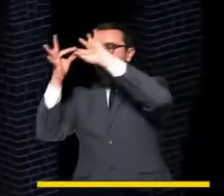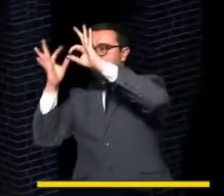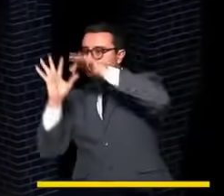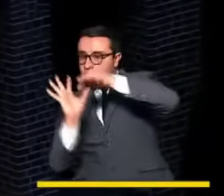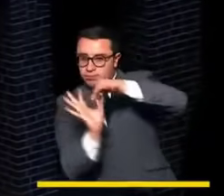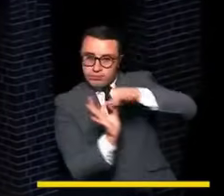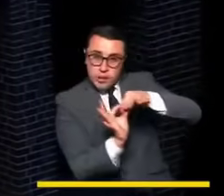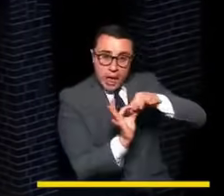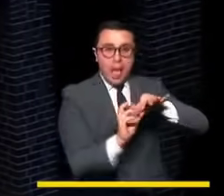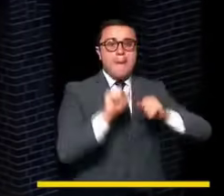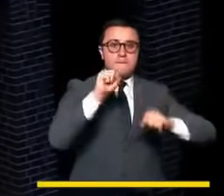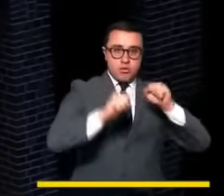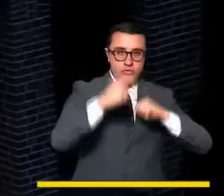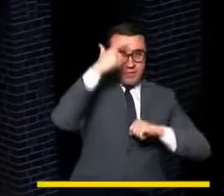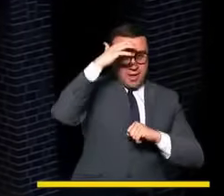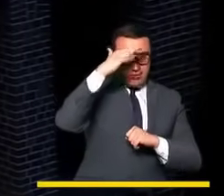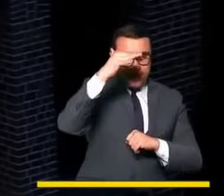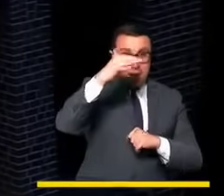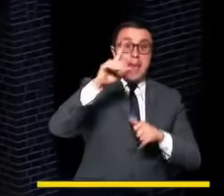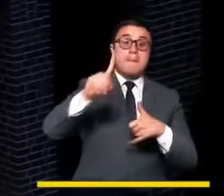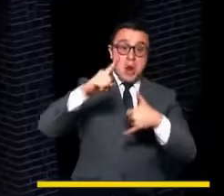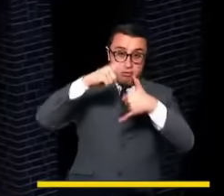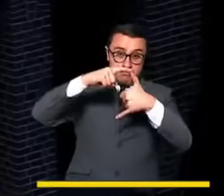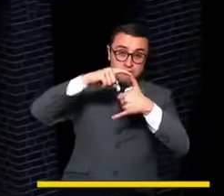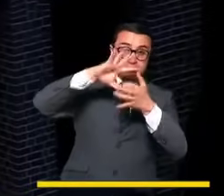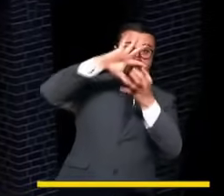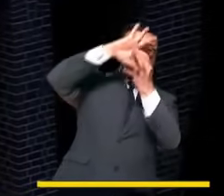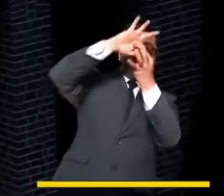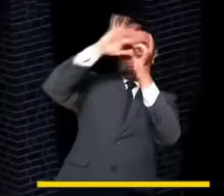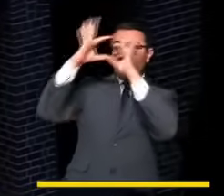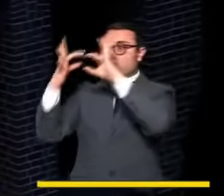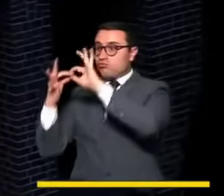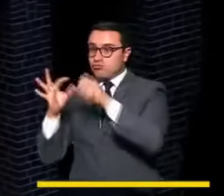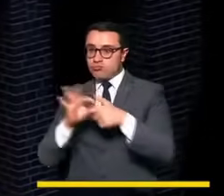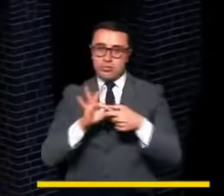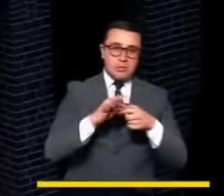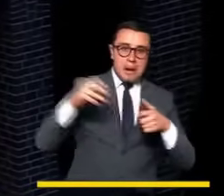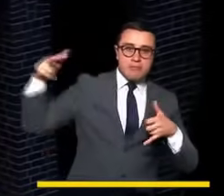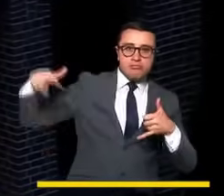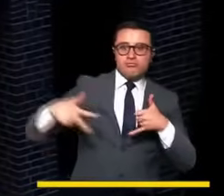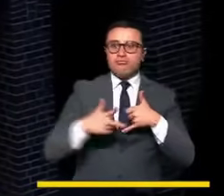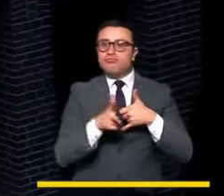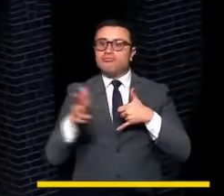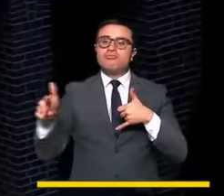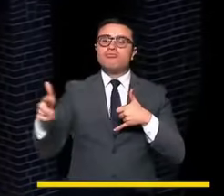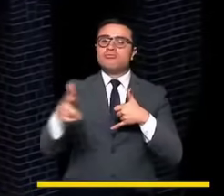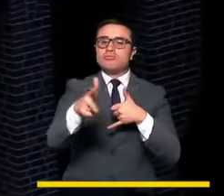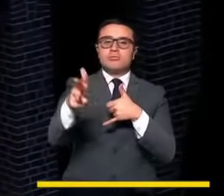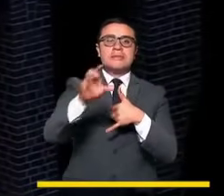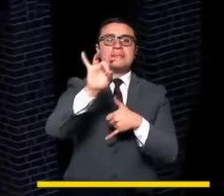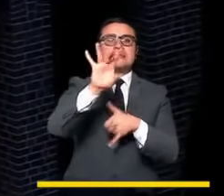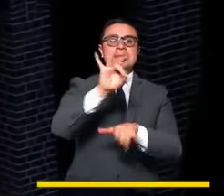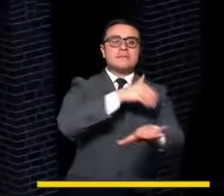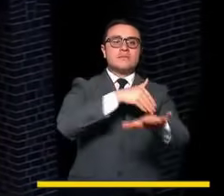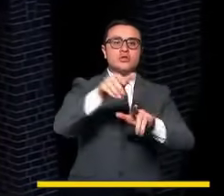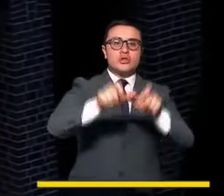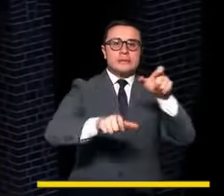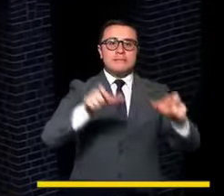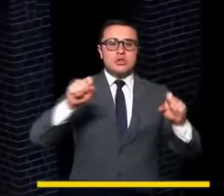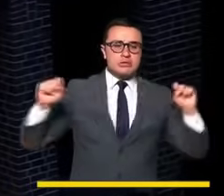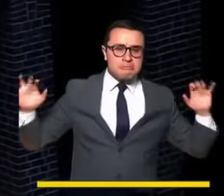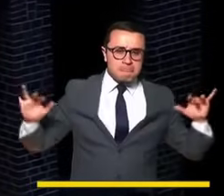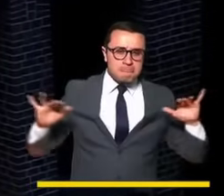a Cartagena, pero si ese círculo, ese triángulo se recorre, estamos hablando de 15 millones de